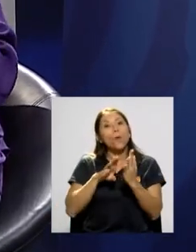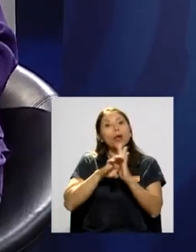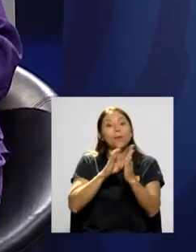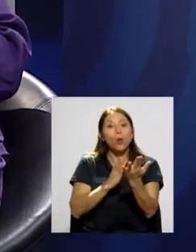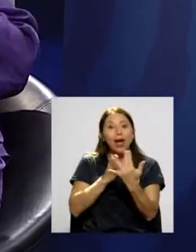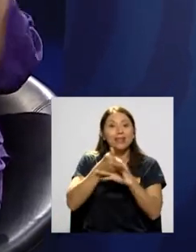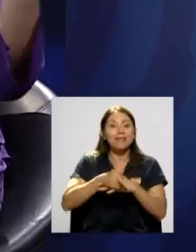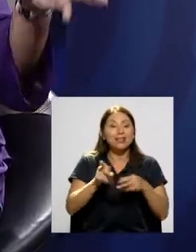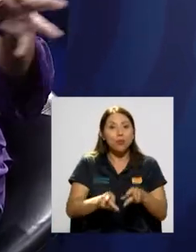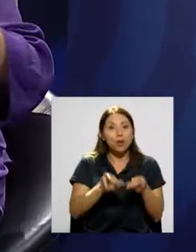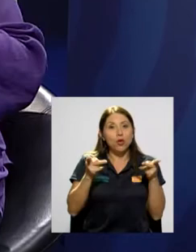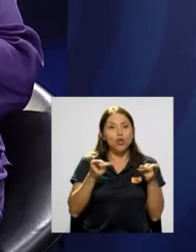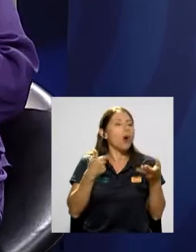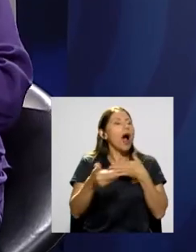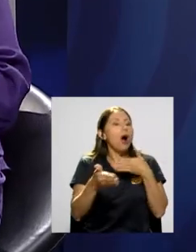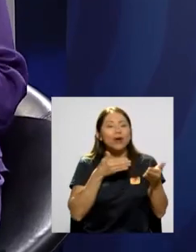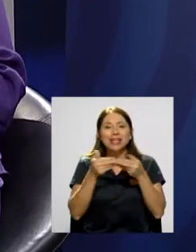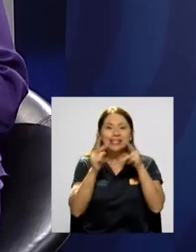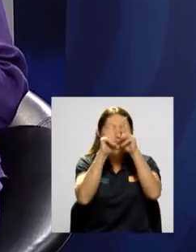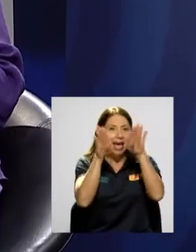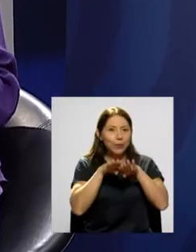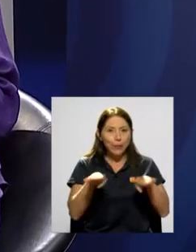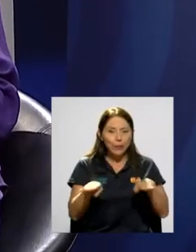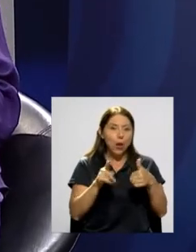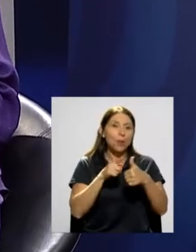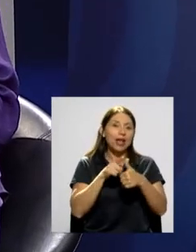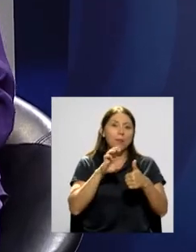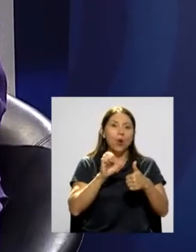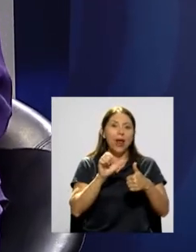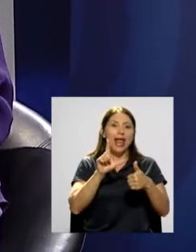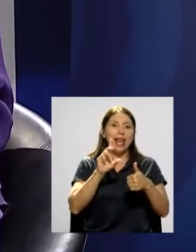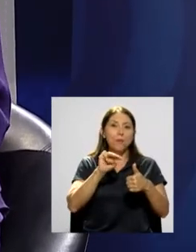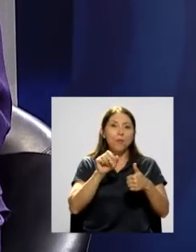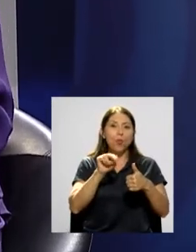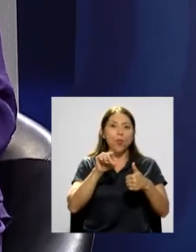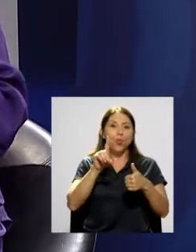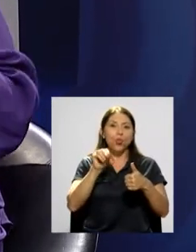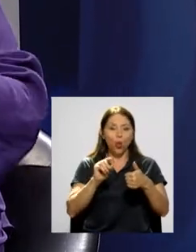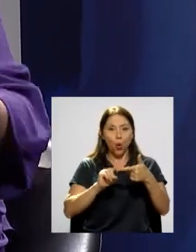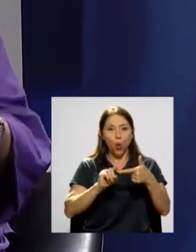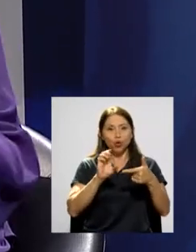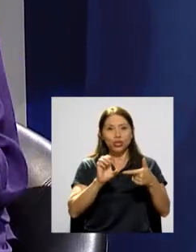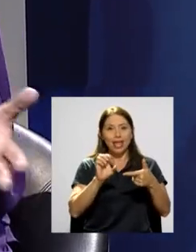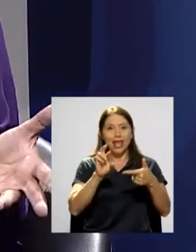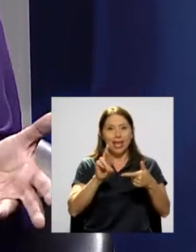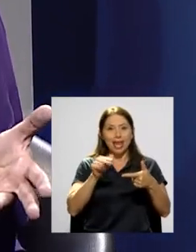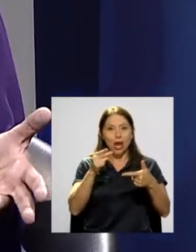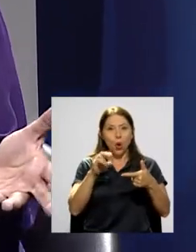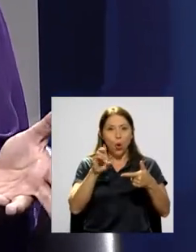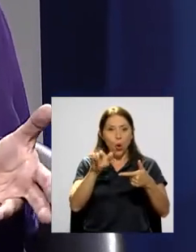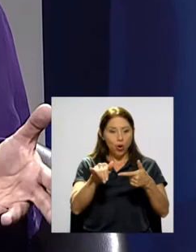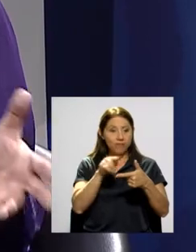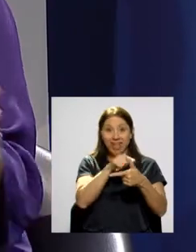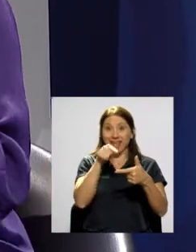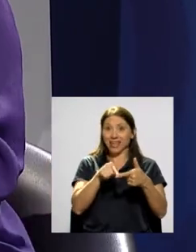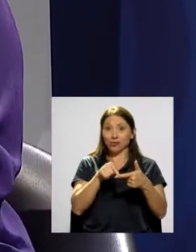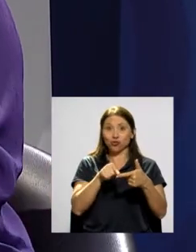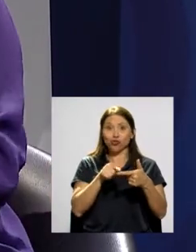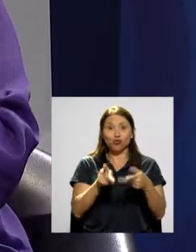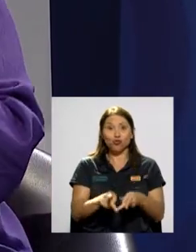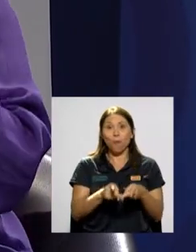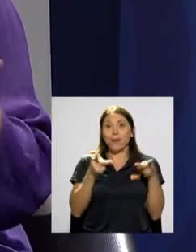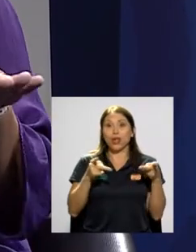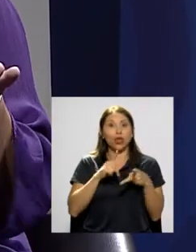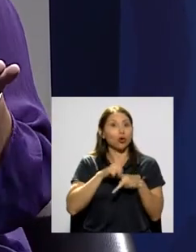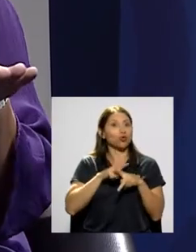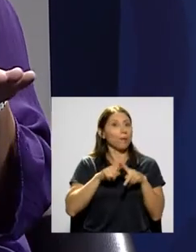ejemplos como los de El Mundo, como los de CR Hoy, que son prensa que no tiene un tiraje impreso, pues, como periódico. No